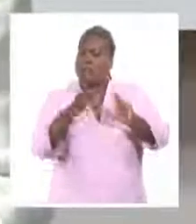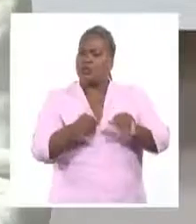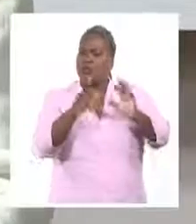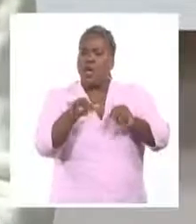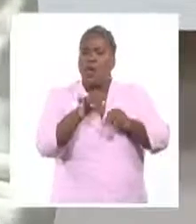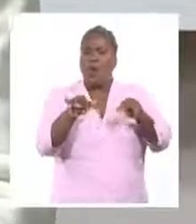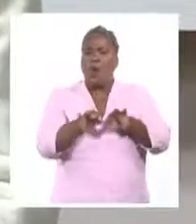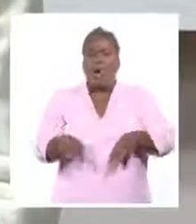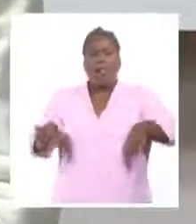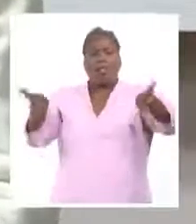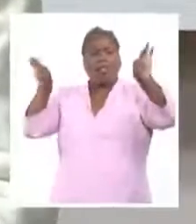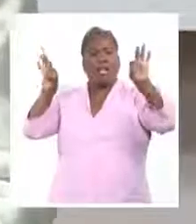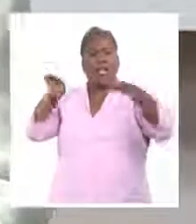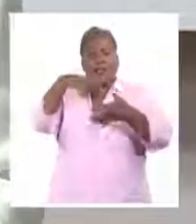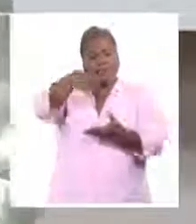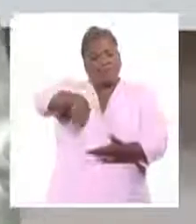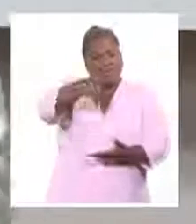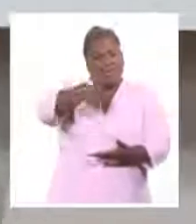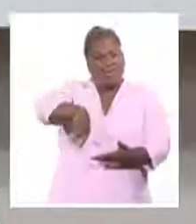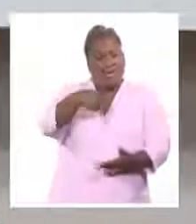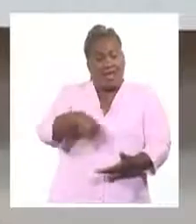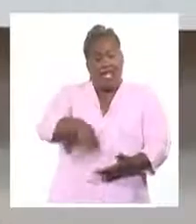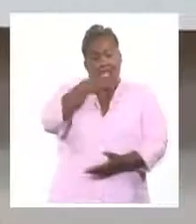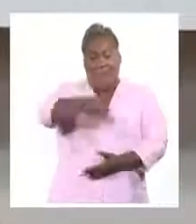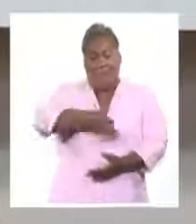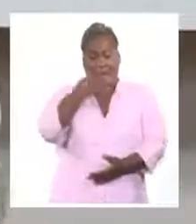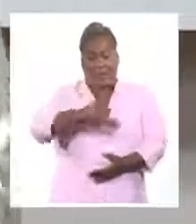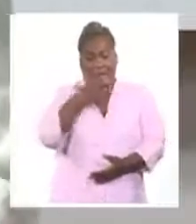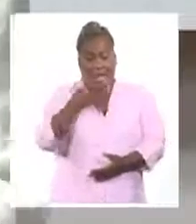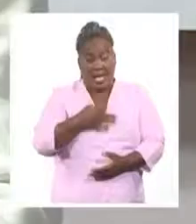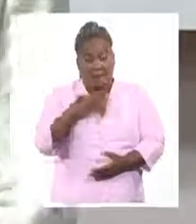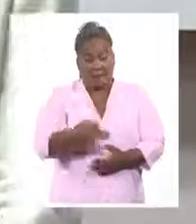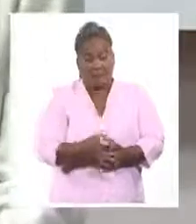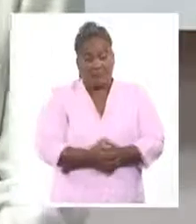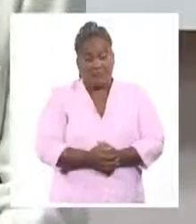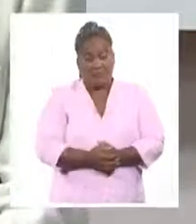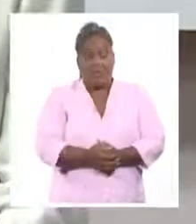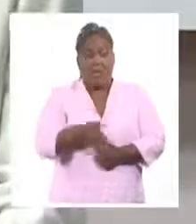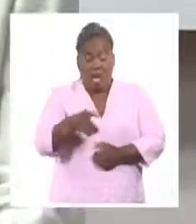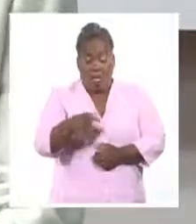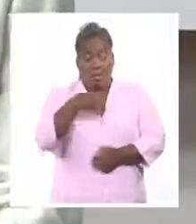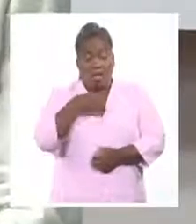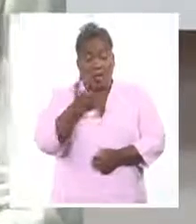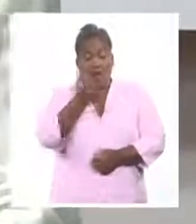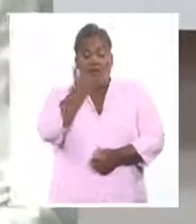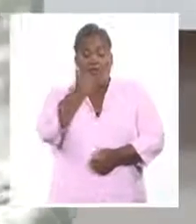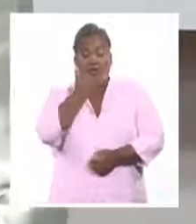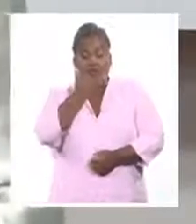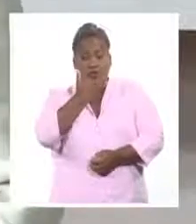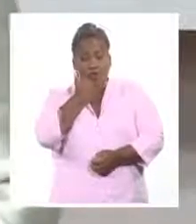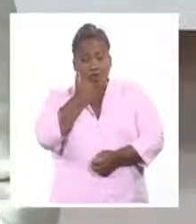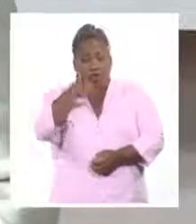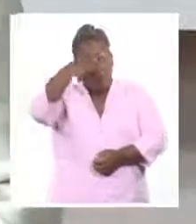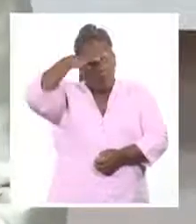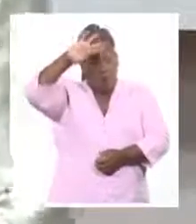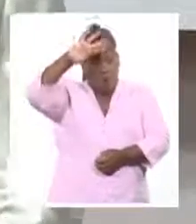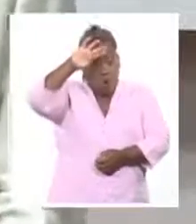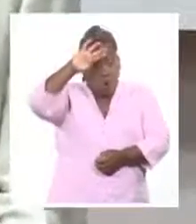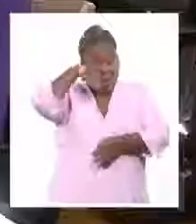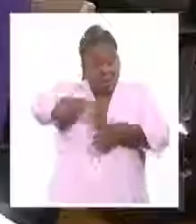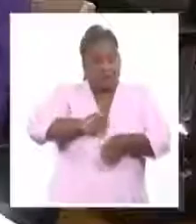ballet, nos están diciendo desde la noticia cotidiana en nuestros medios que pese a los golpes y por sobre ellos, Cuba es